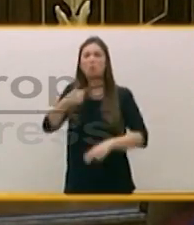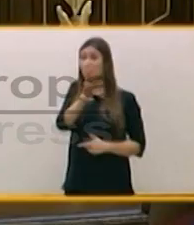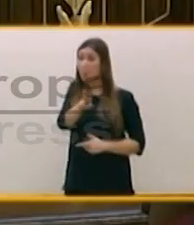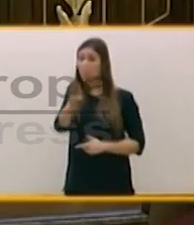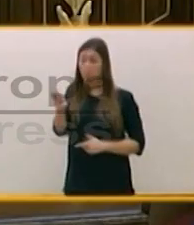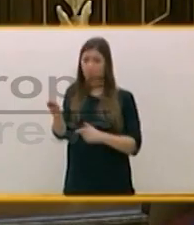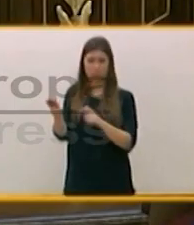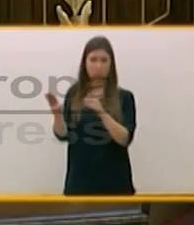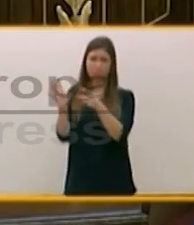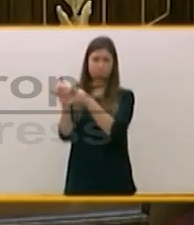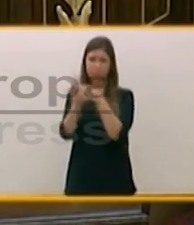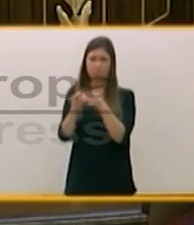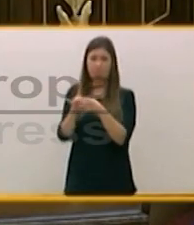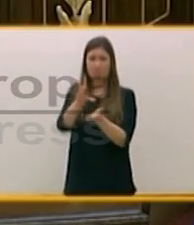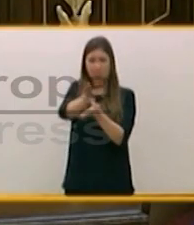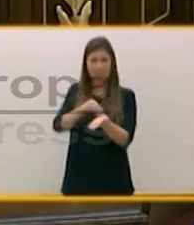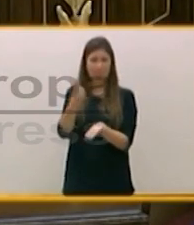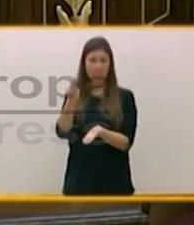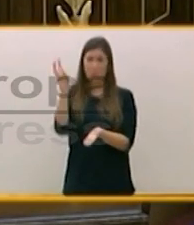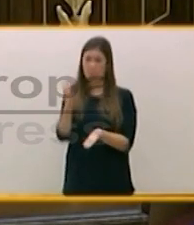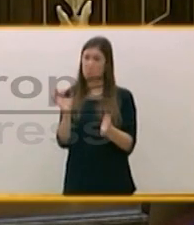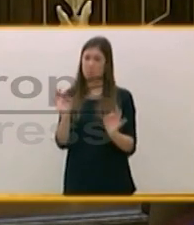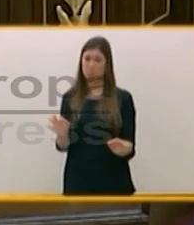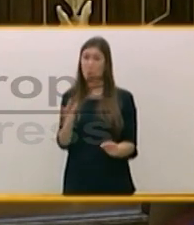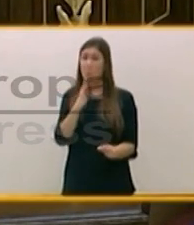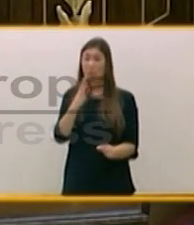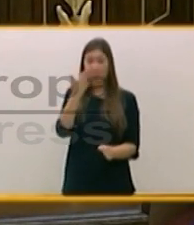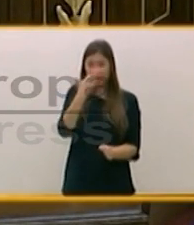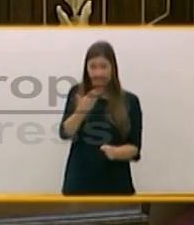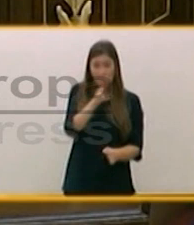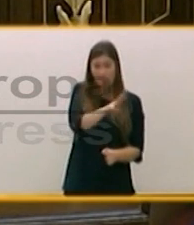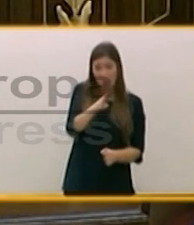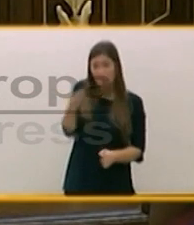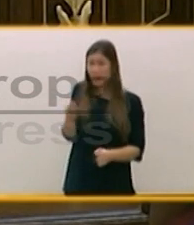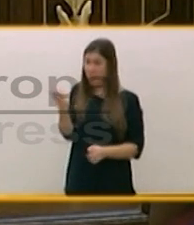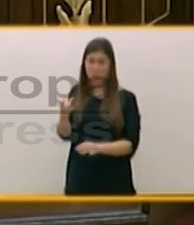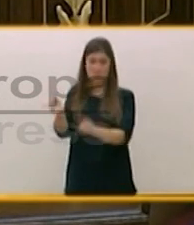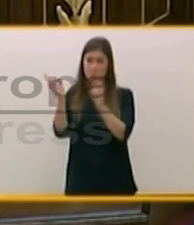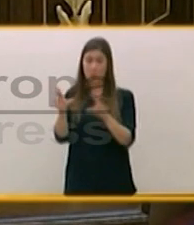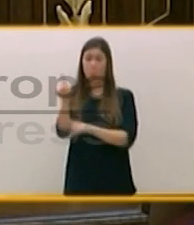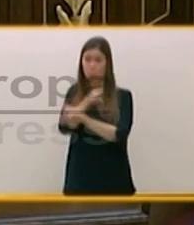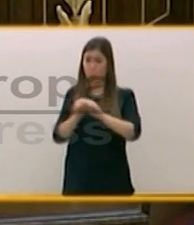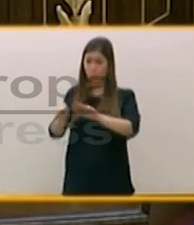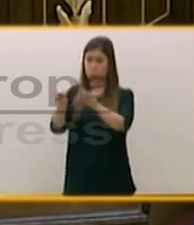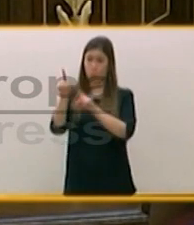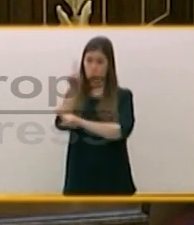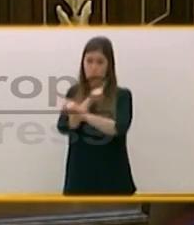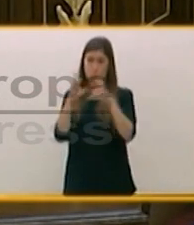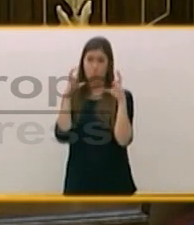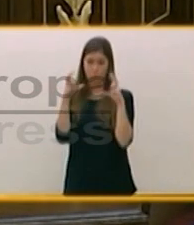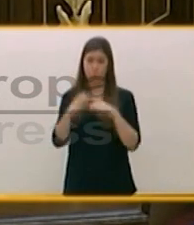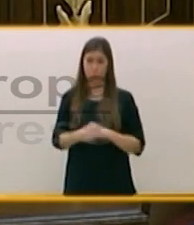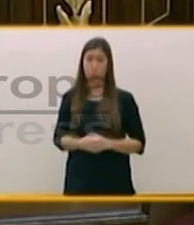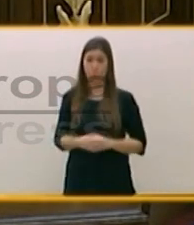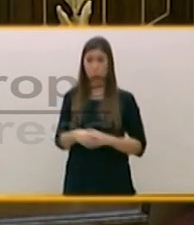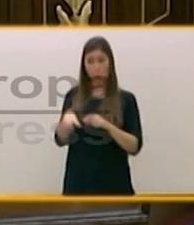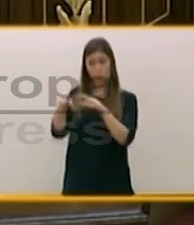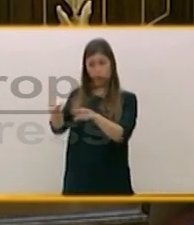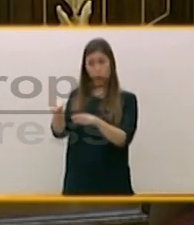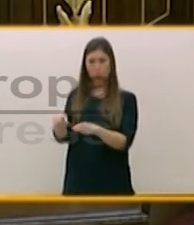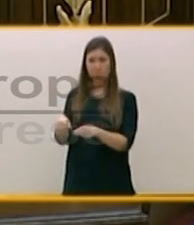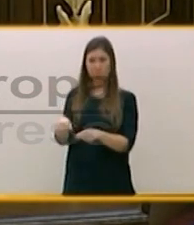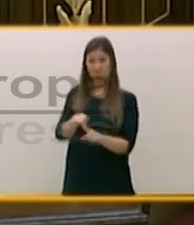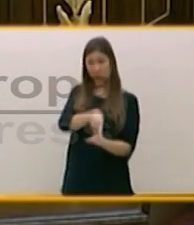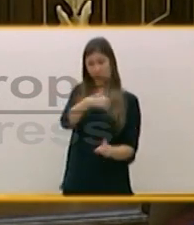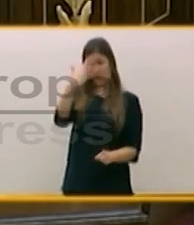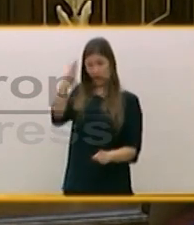Rajoy. Porque Bárcenas y el PP eran lo mismo. Y ese es su gran problema, señor presidente. Por eso, usted jamás va a ser creíble en la